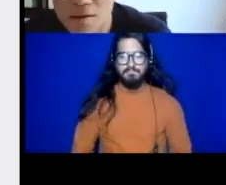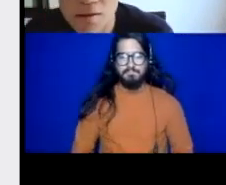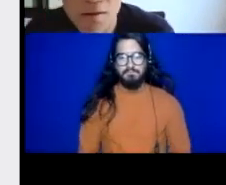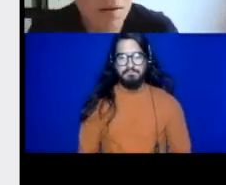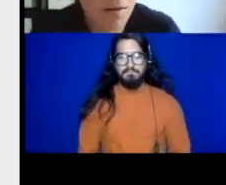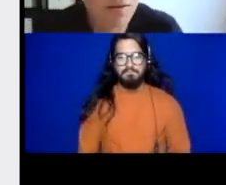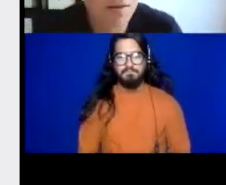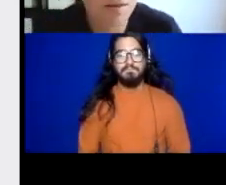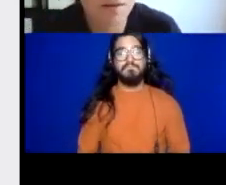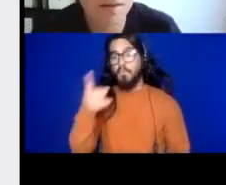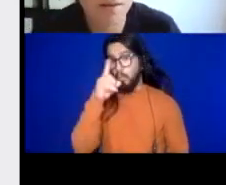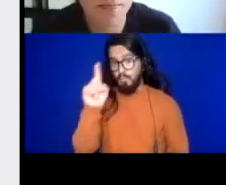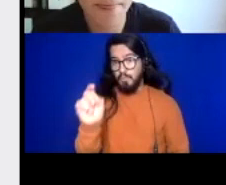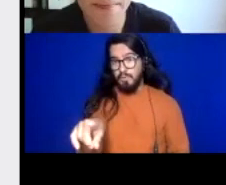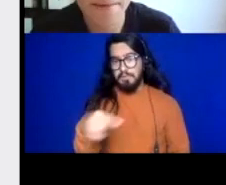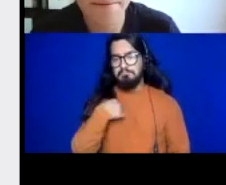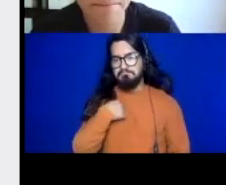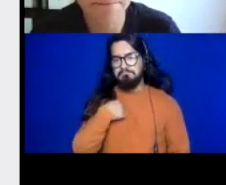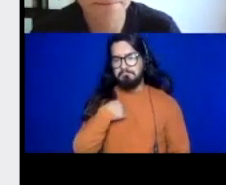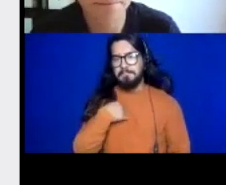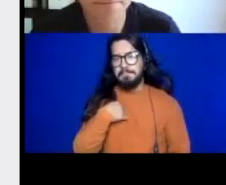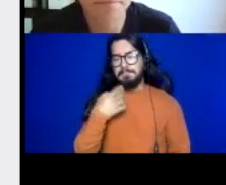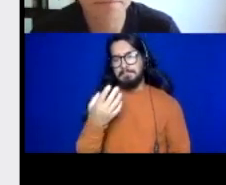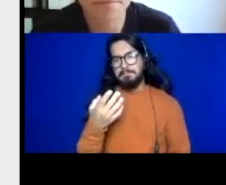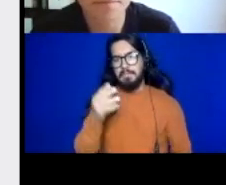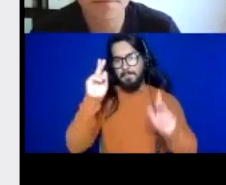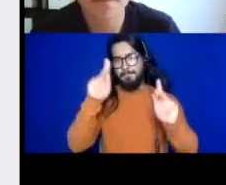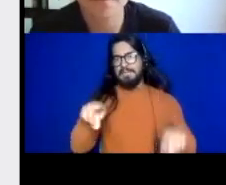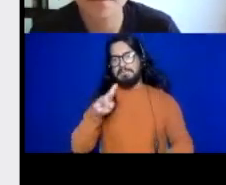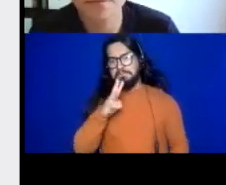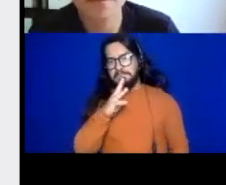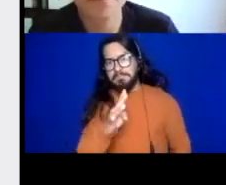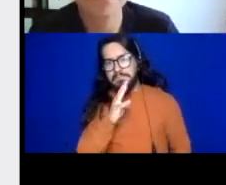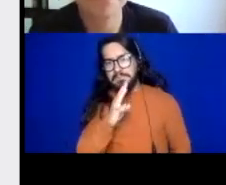One question. Una pregunta